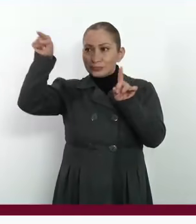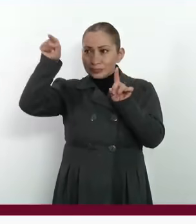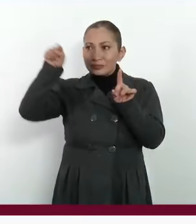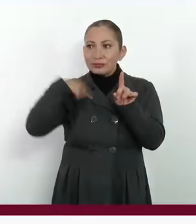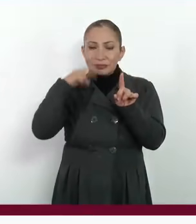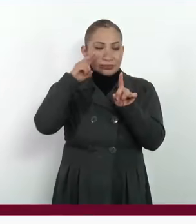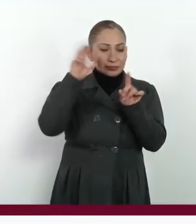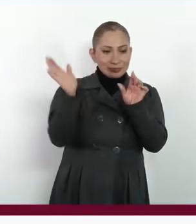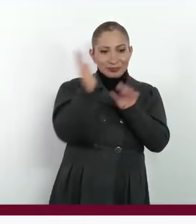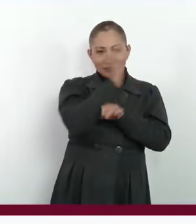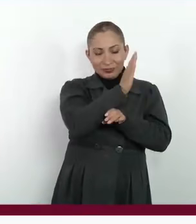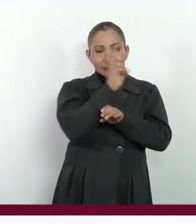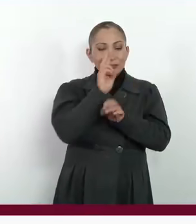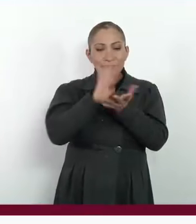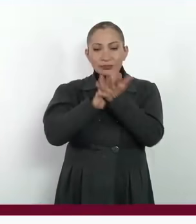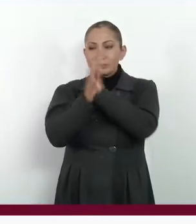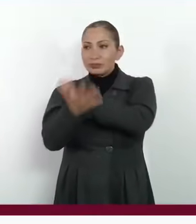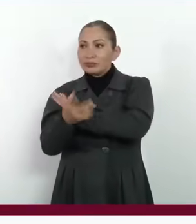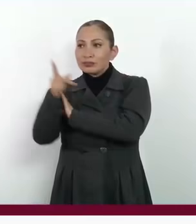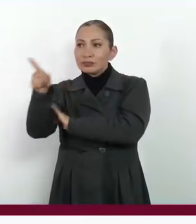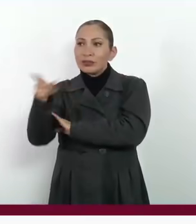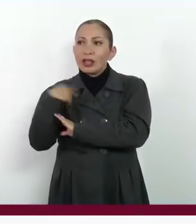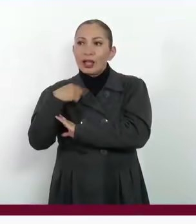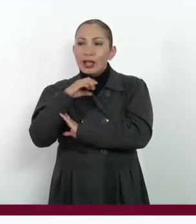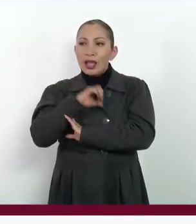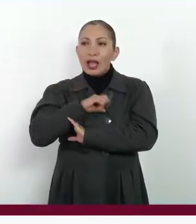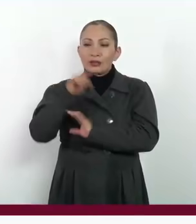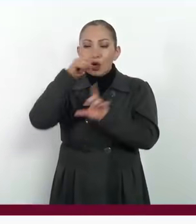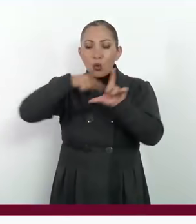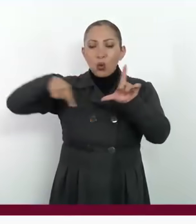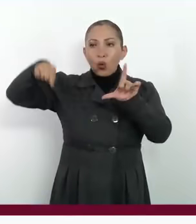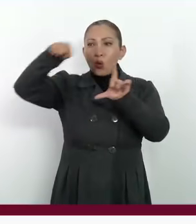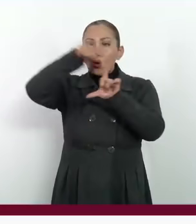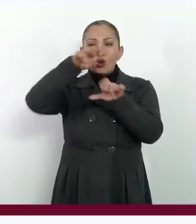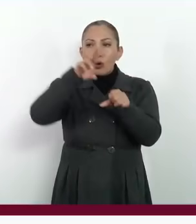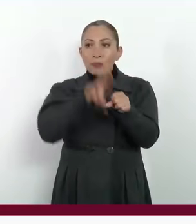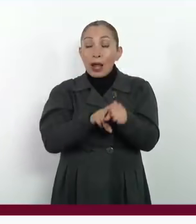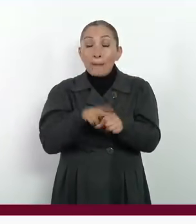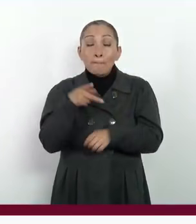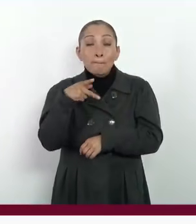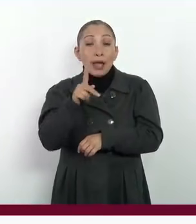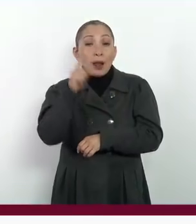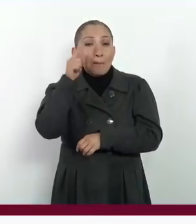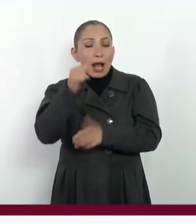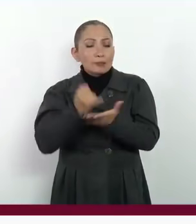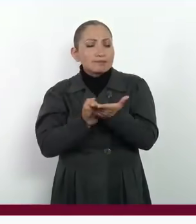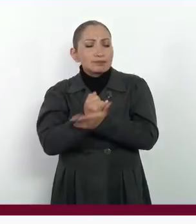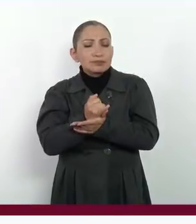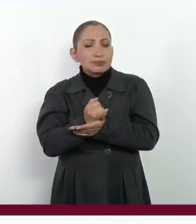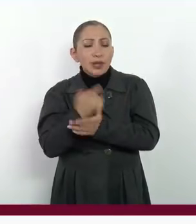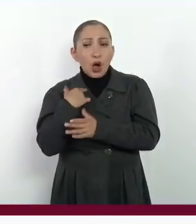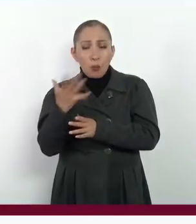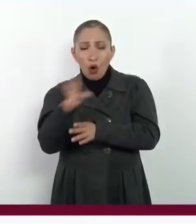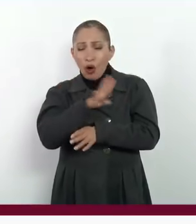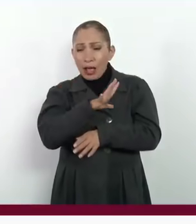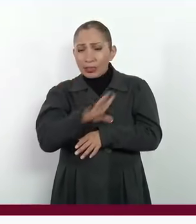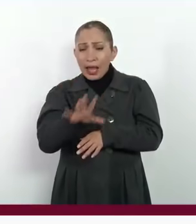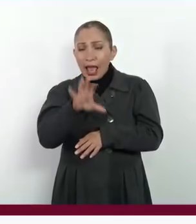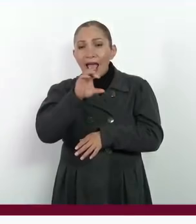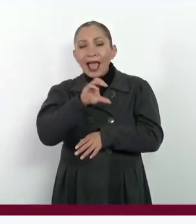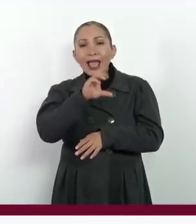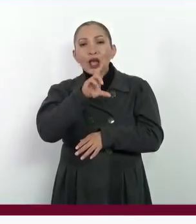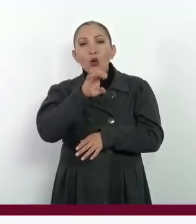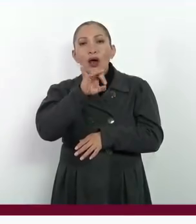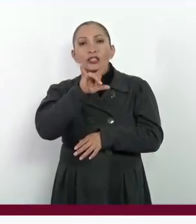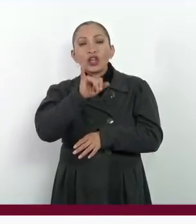lado izquierdo de la igualdad, se obtiene la ecuación ordinaria de la circunferencia. Sin embargo, para determinar su ecuación general,